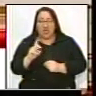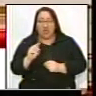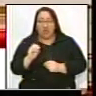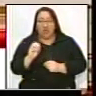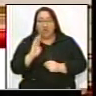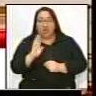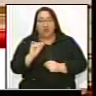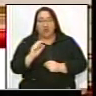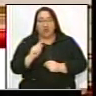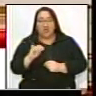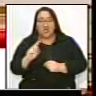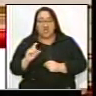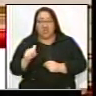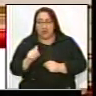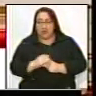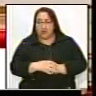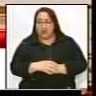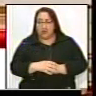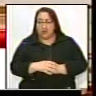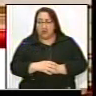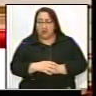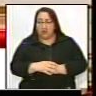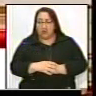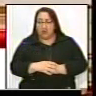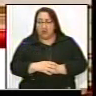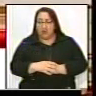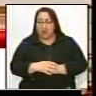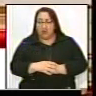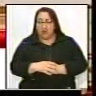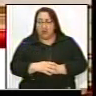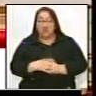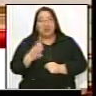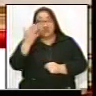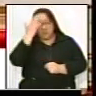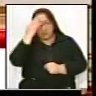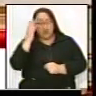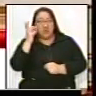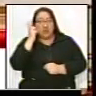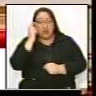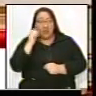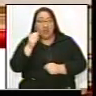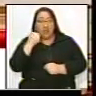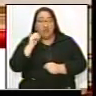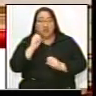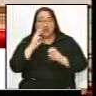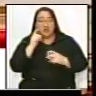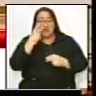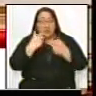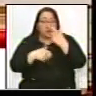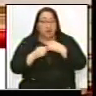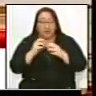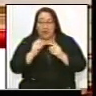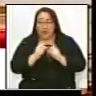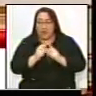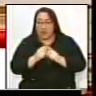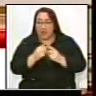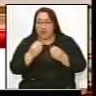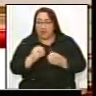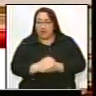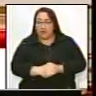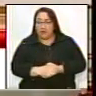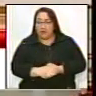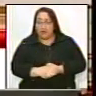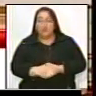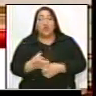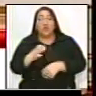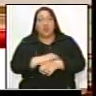que gracias a él, que me ha sabido escuchar. El otro día me puse a llorar al leer esta palabra, porque, doctora,